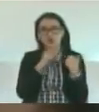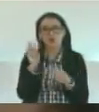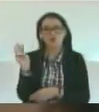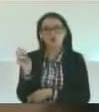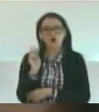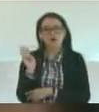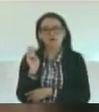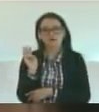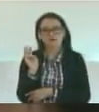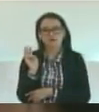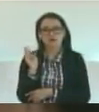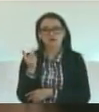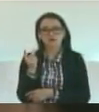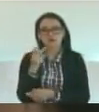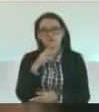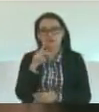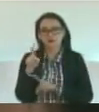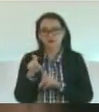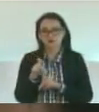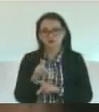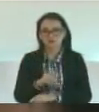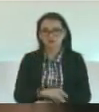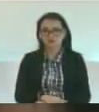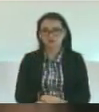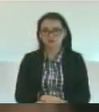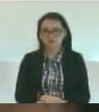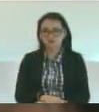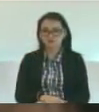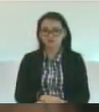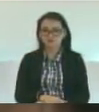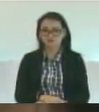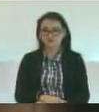Post, realiza la segunda pregunta.